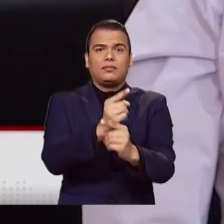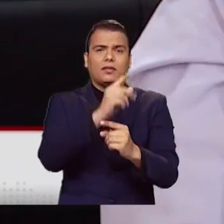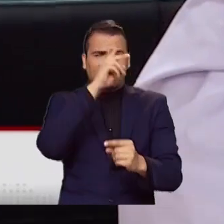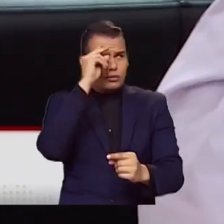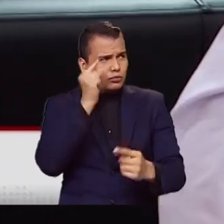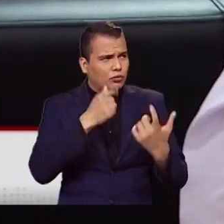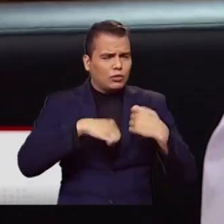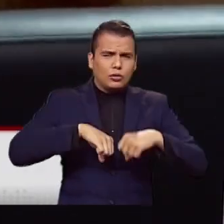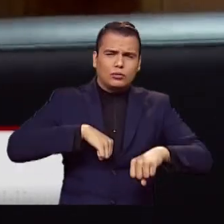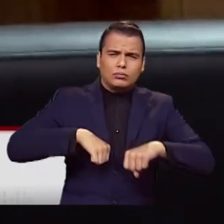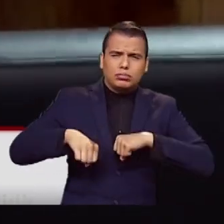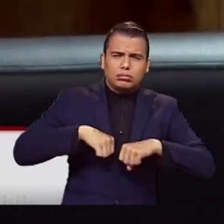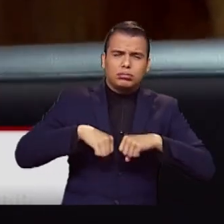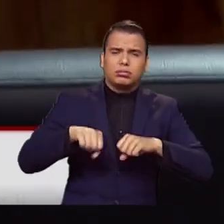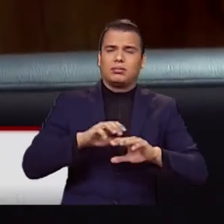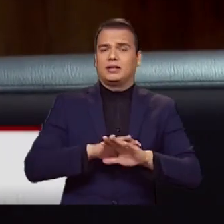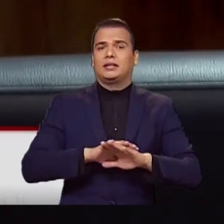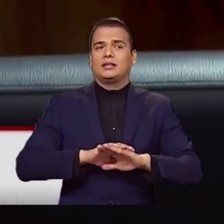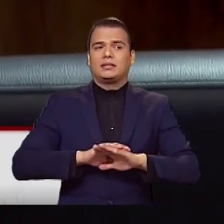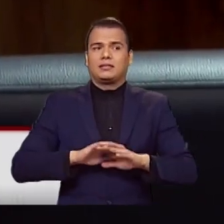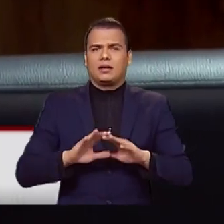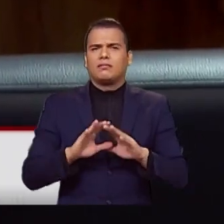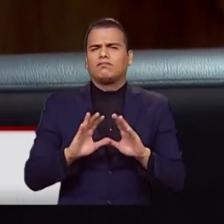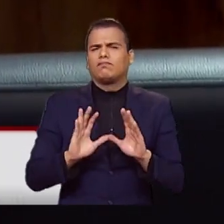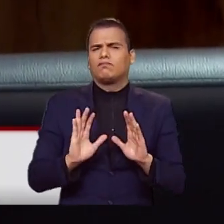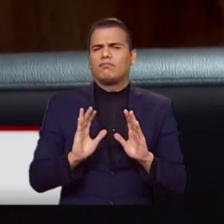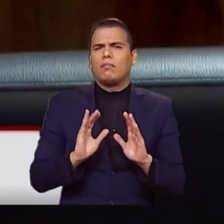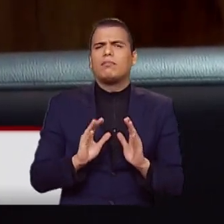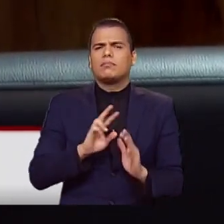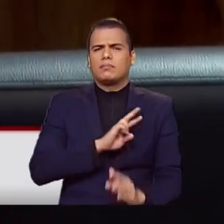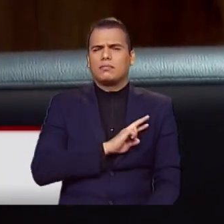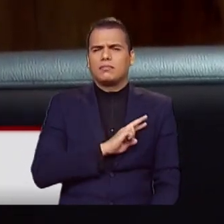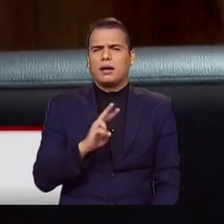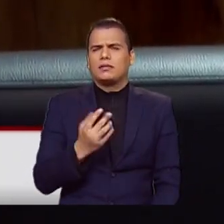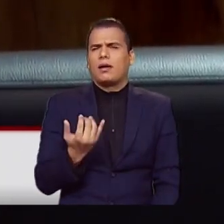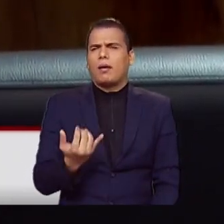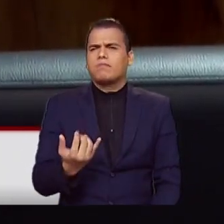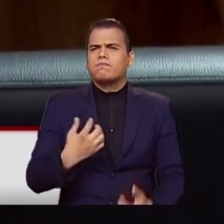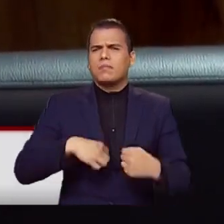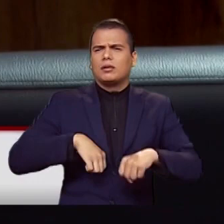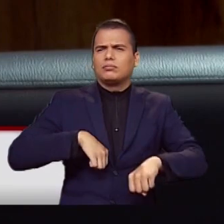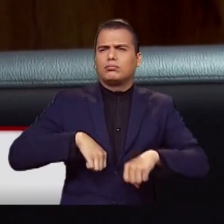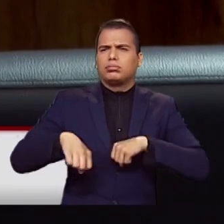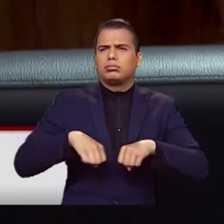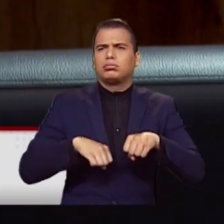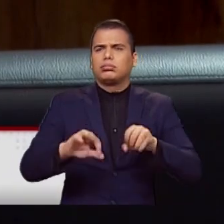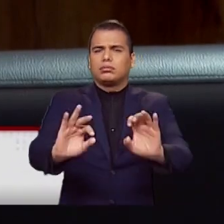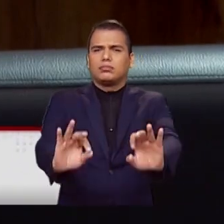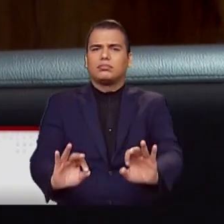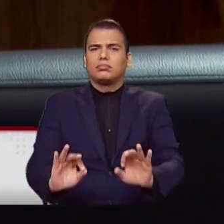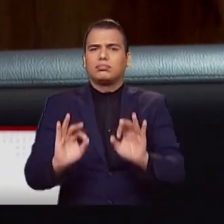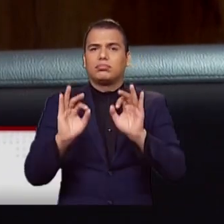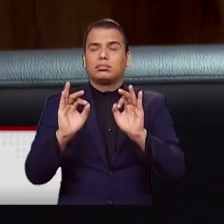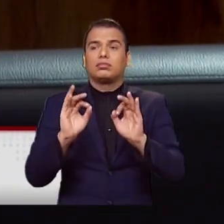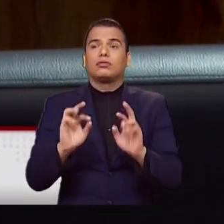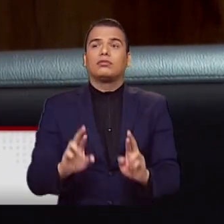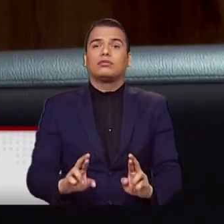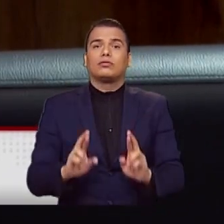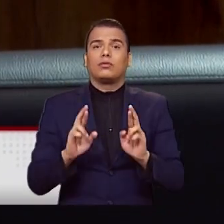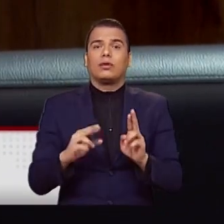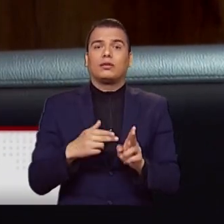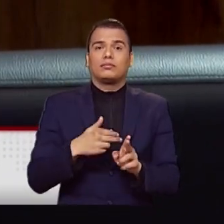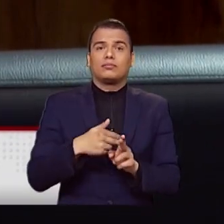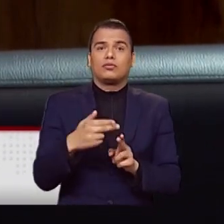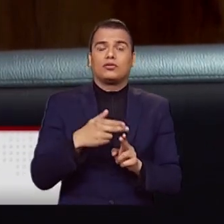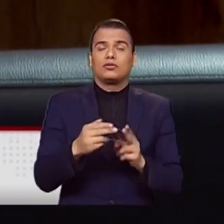hemos colocado el granito de arena, y yo sé que en el Valle del Cauca lo estamos haciendo y esperamos prontamente, con la ayuda